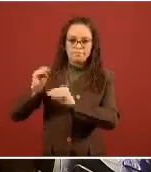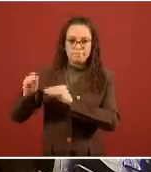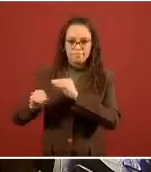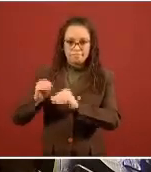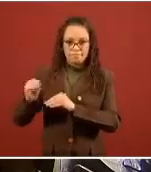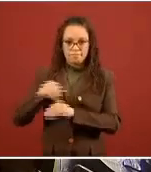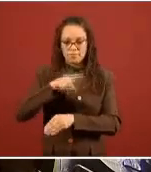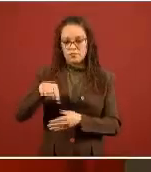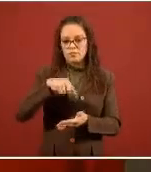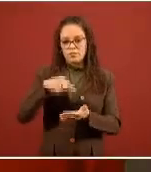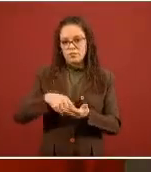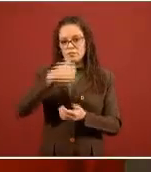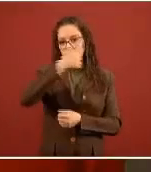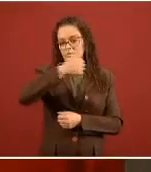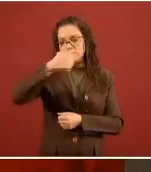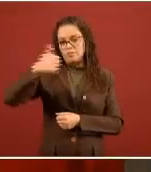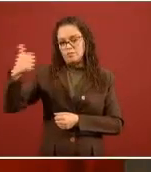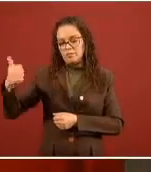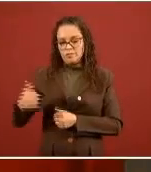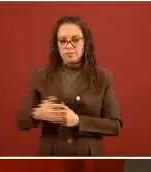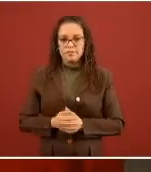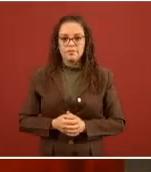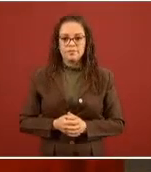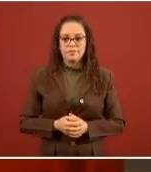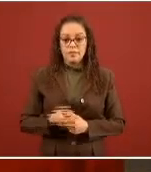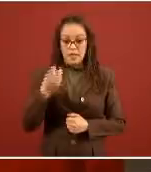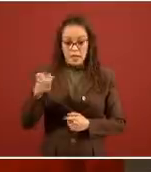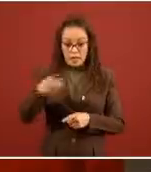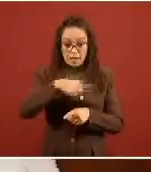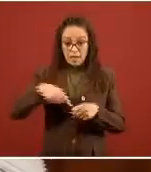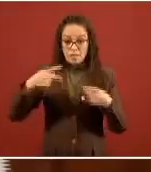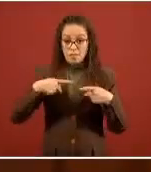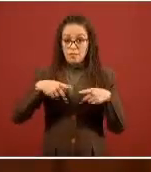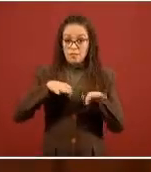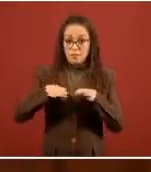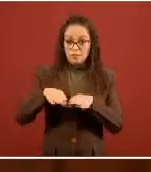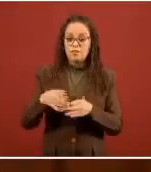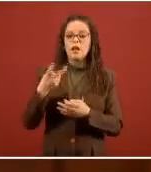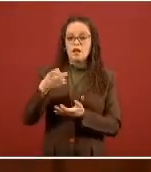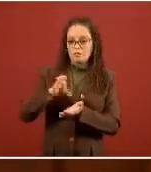principales metrópolis. Todo este personal va a recibir el bono. Esto incluye